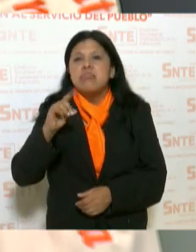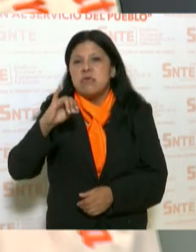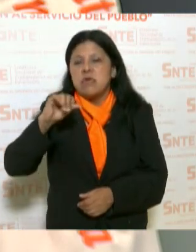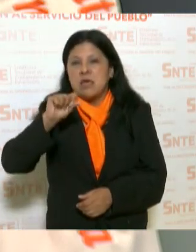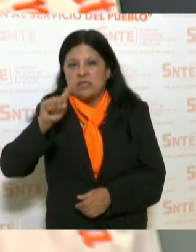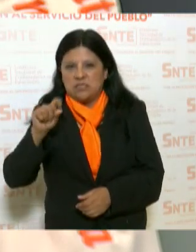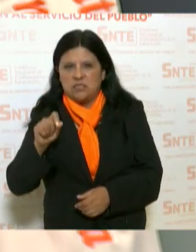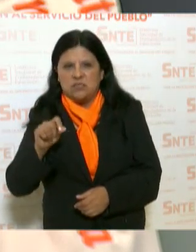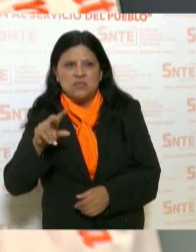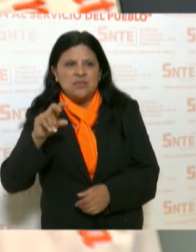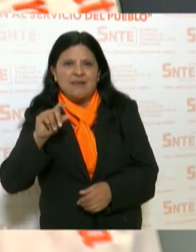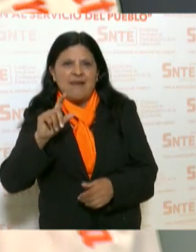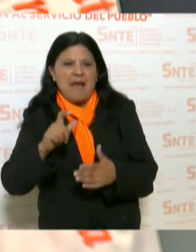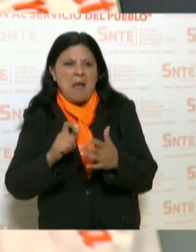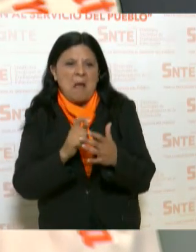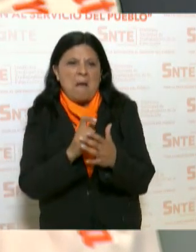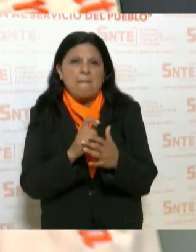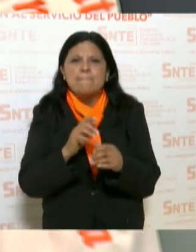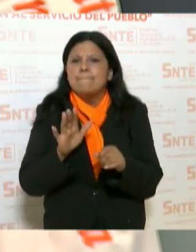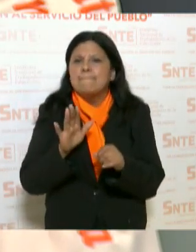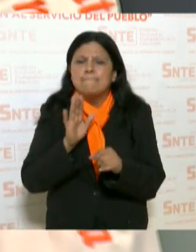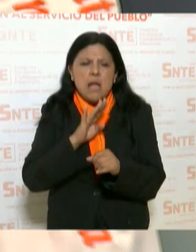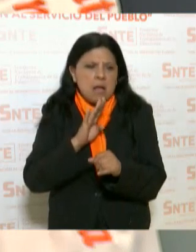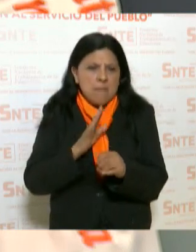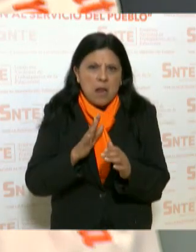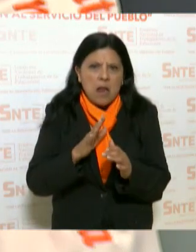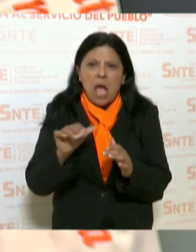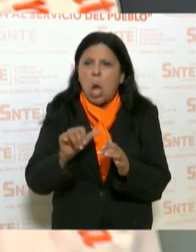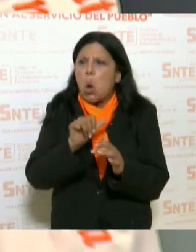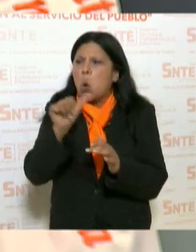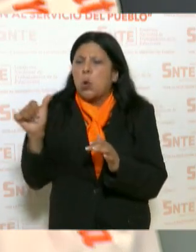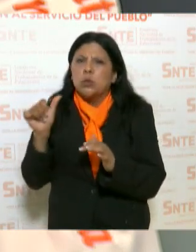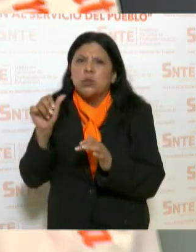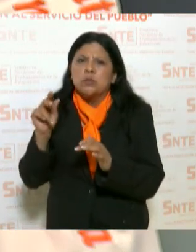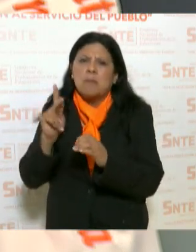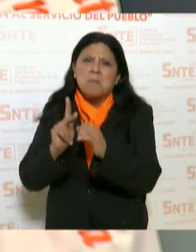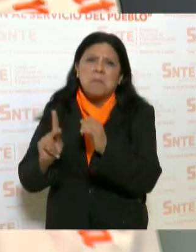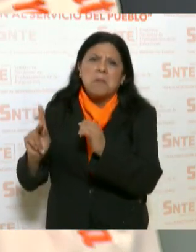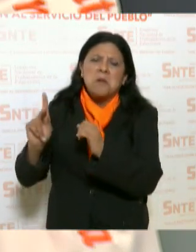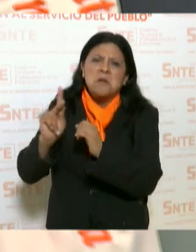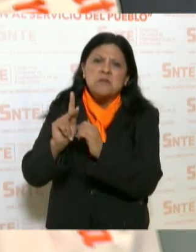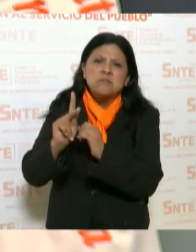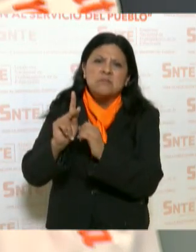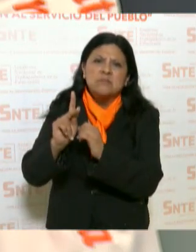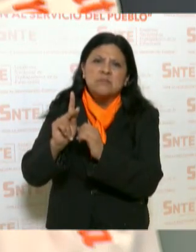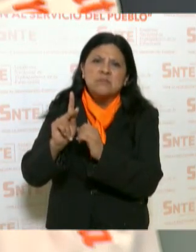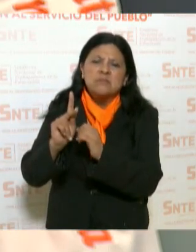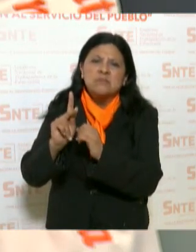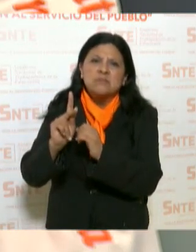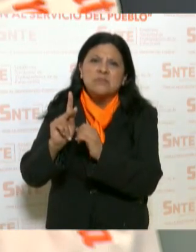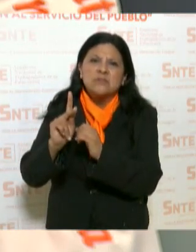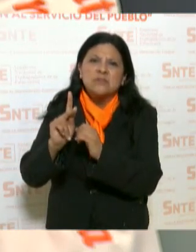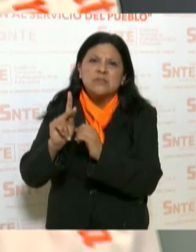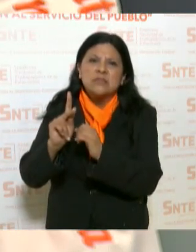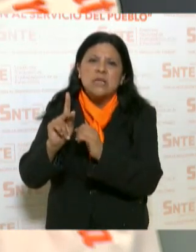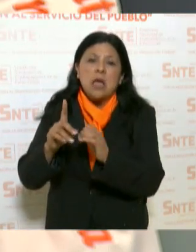mal en política exterior a diversificar las relaciones, decía que no había que poner todos